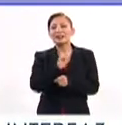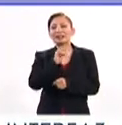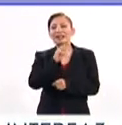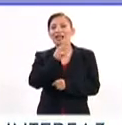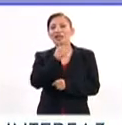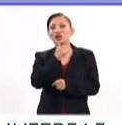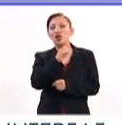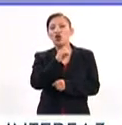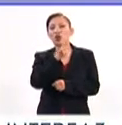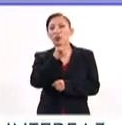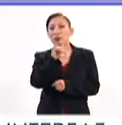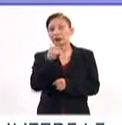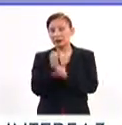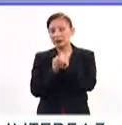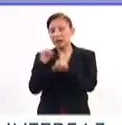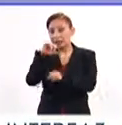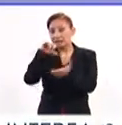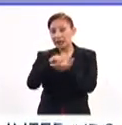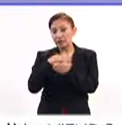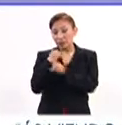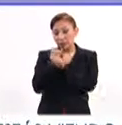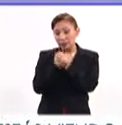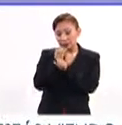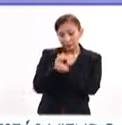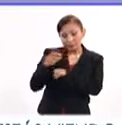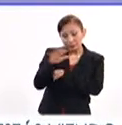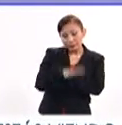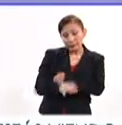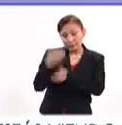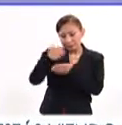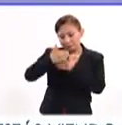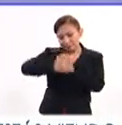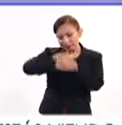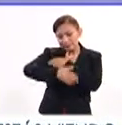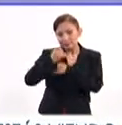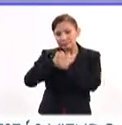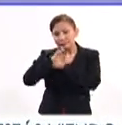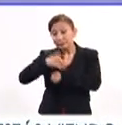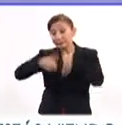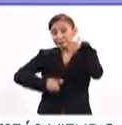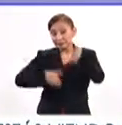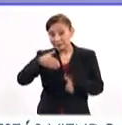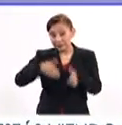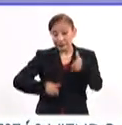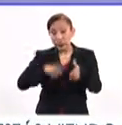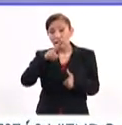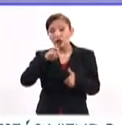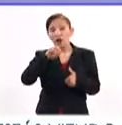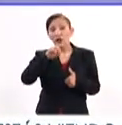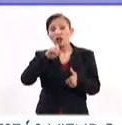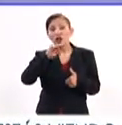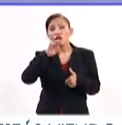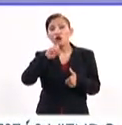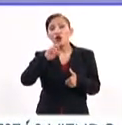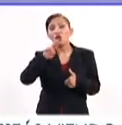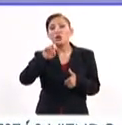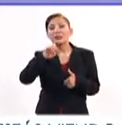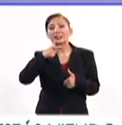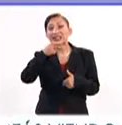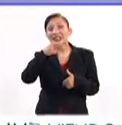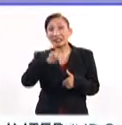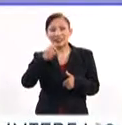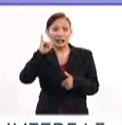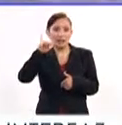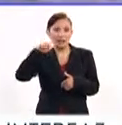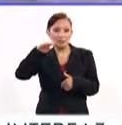Sergio López. Él es investigador del Centro Nacional de Investigación, Documentación e Información Teatral Rodolfo Usigli del Instituto Nacional